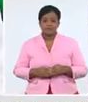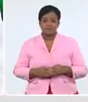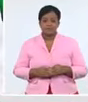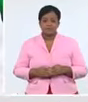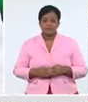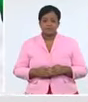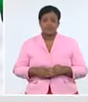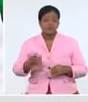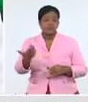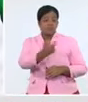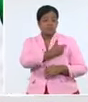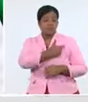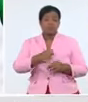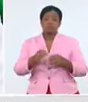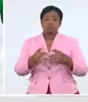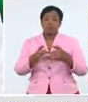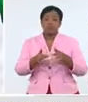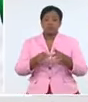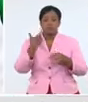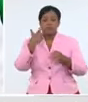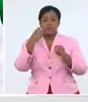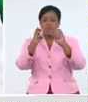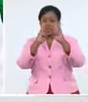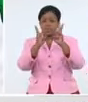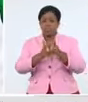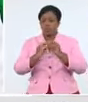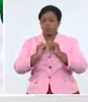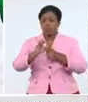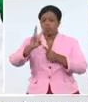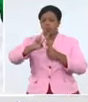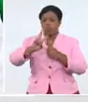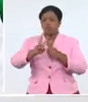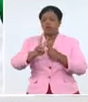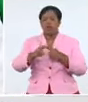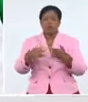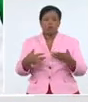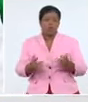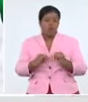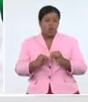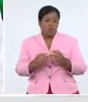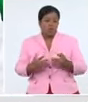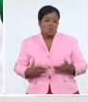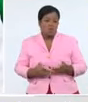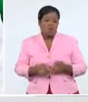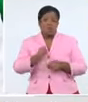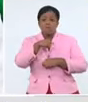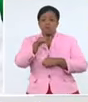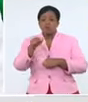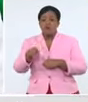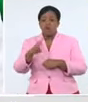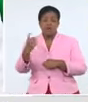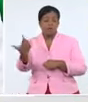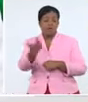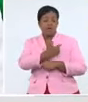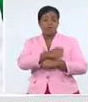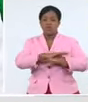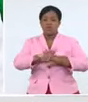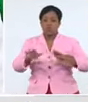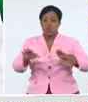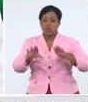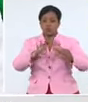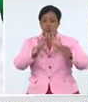está circulando por todos nuestros medios, que ya las vacunables, la totalidad de las personas vacunables en